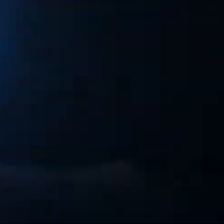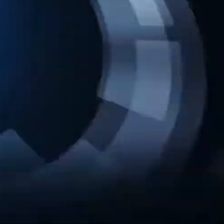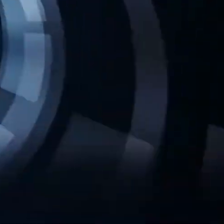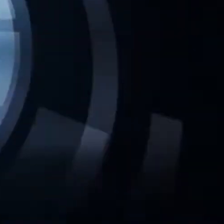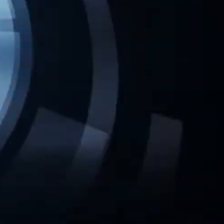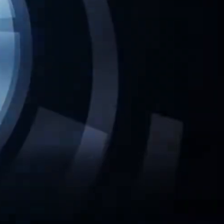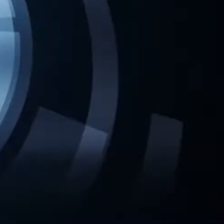¡Gracias!